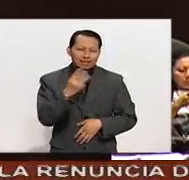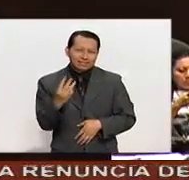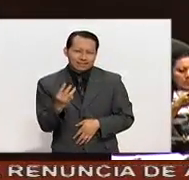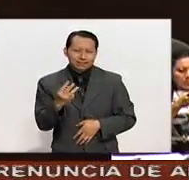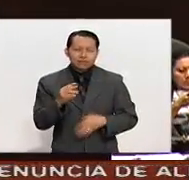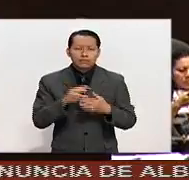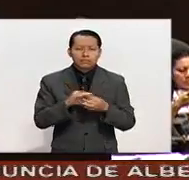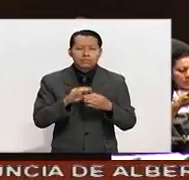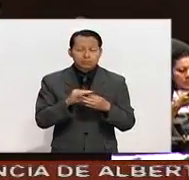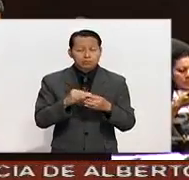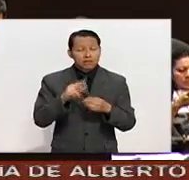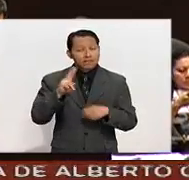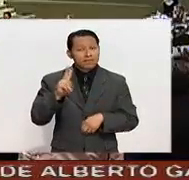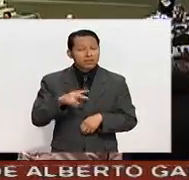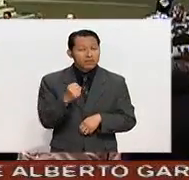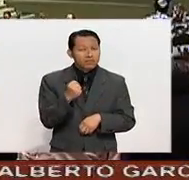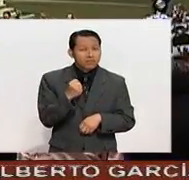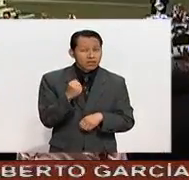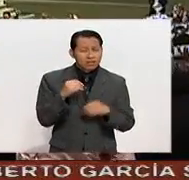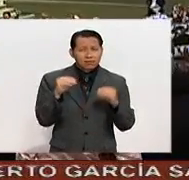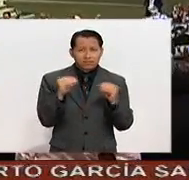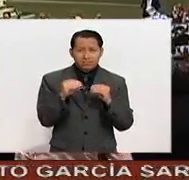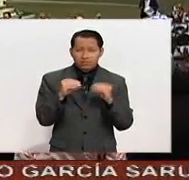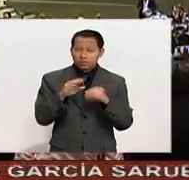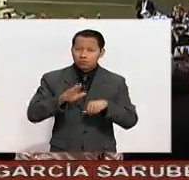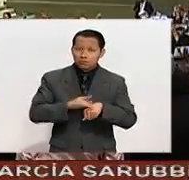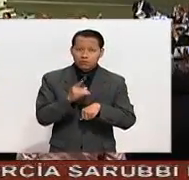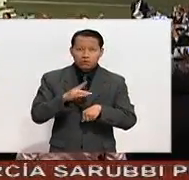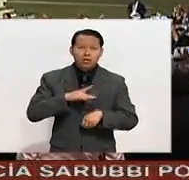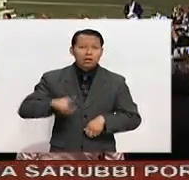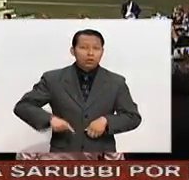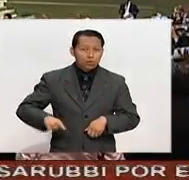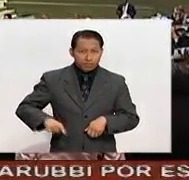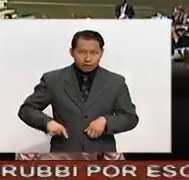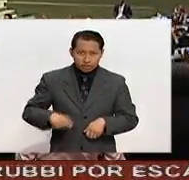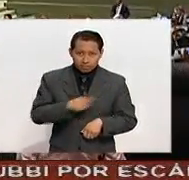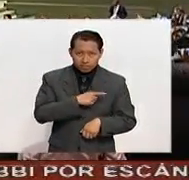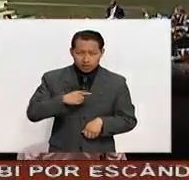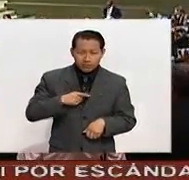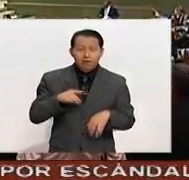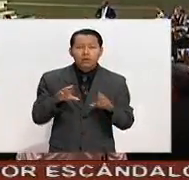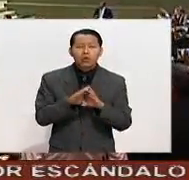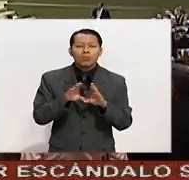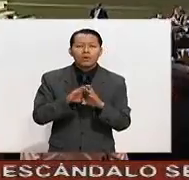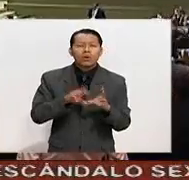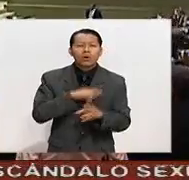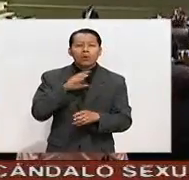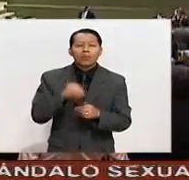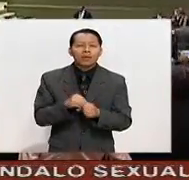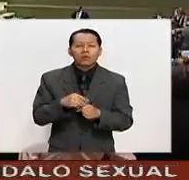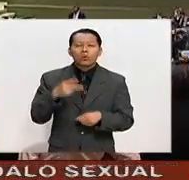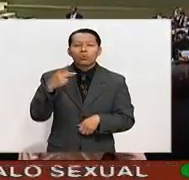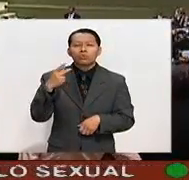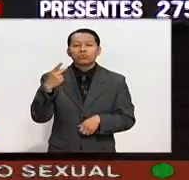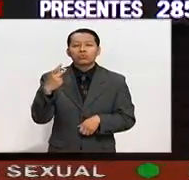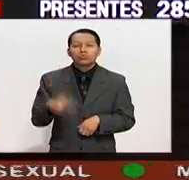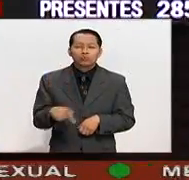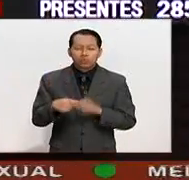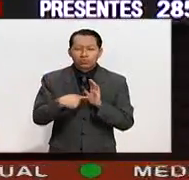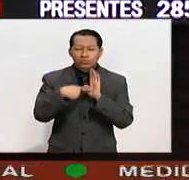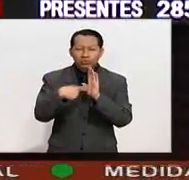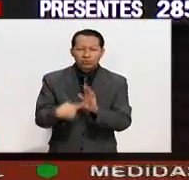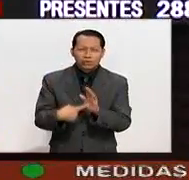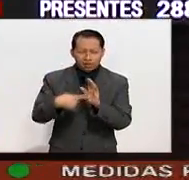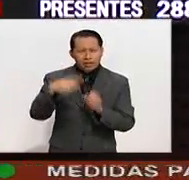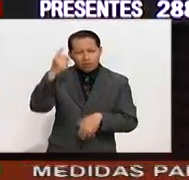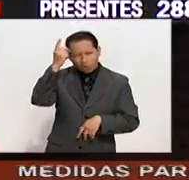el centro del debate debido a que se incluye la obligación de los servidores públicos para hacer precisamente públicas las declaraciones patrimonial y de